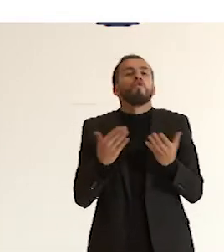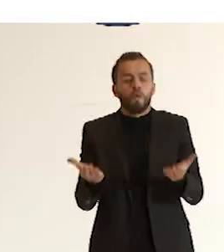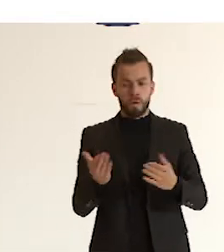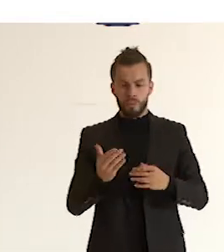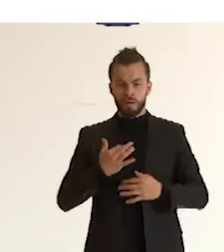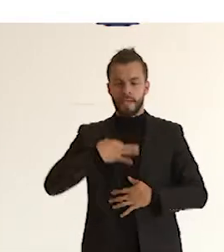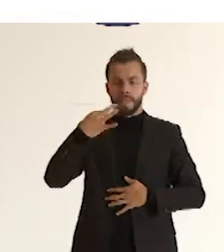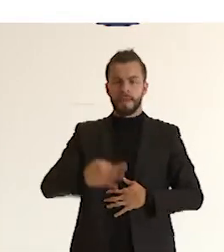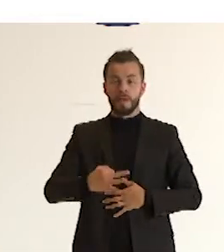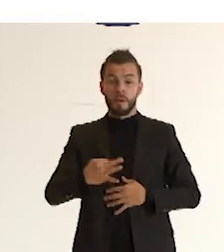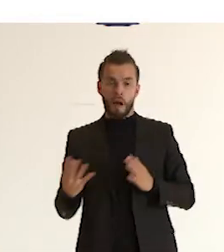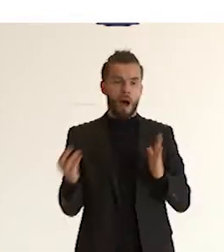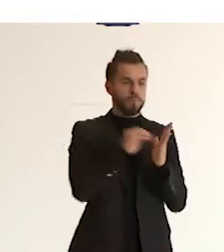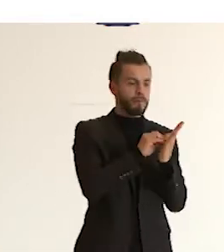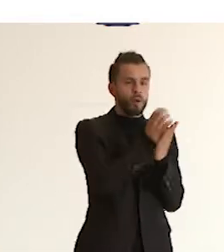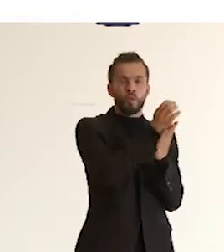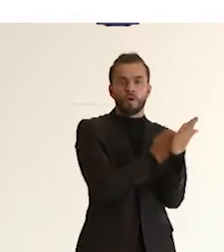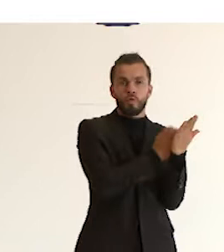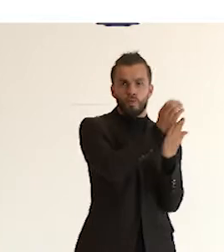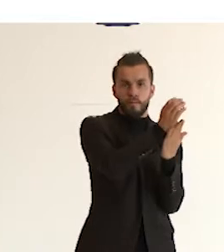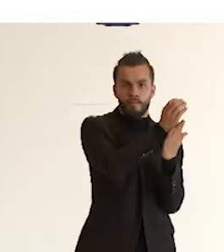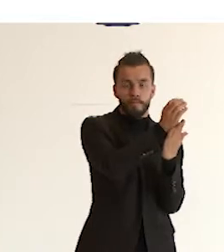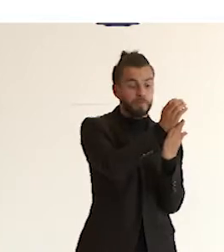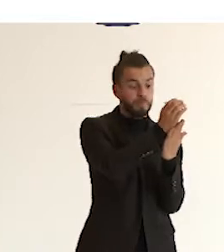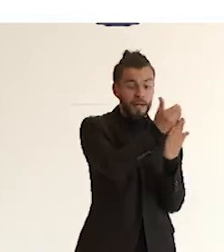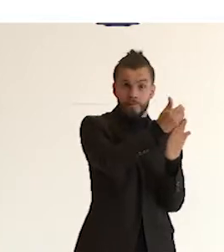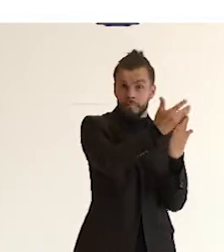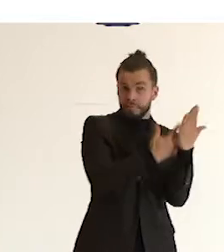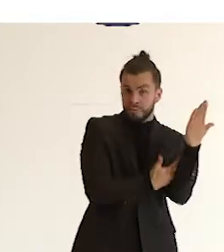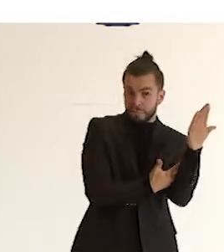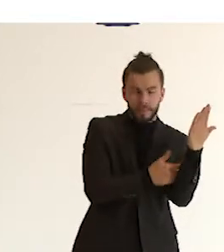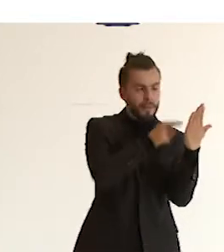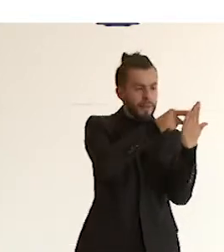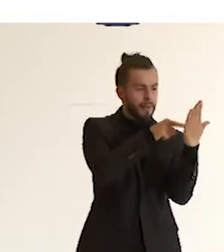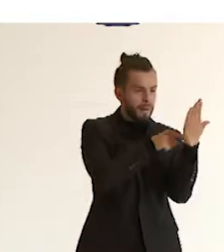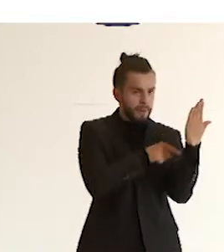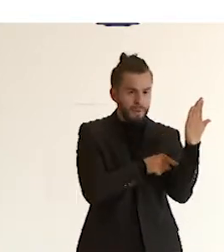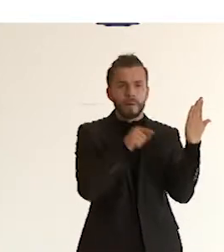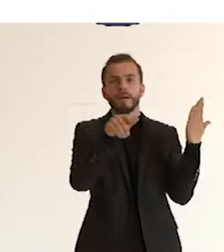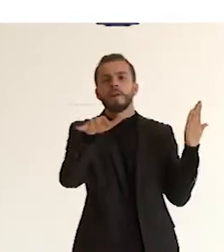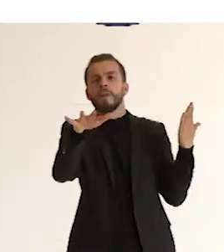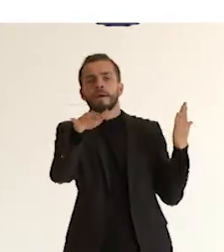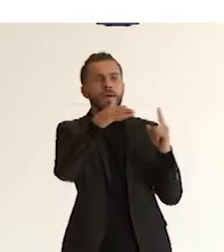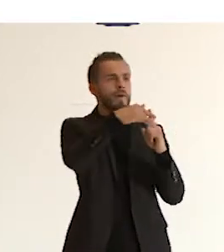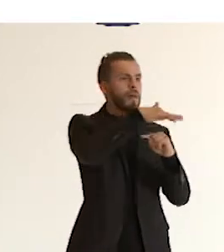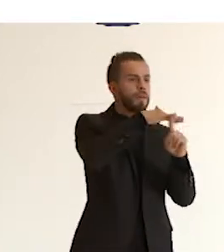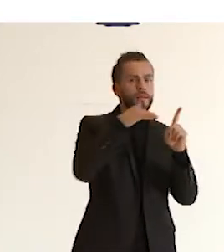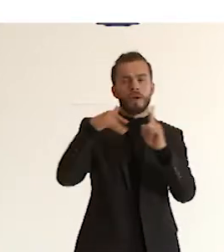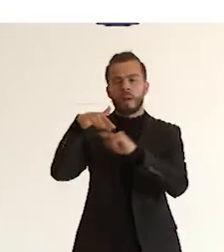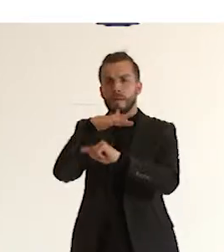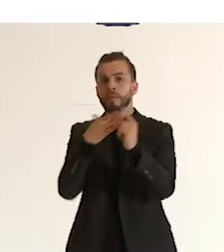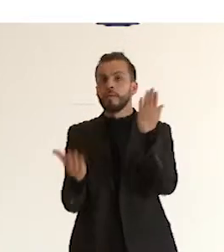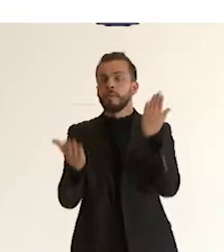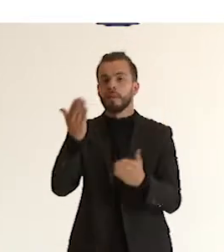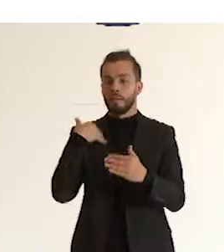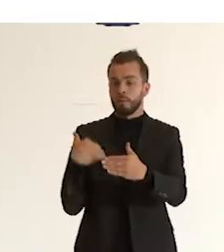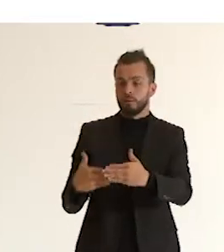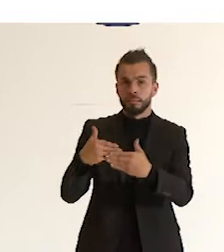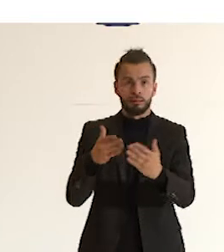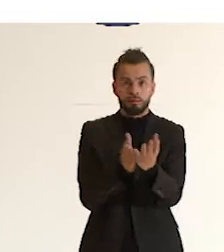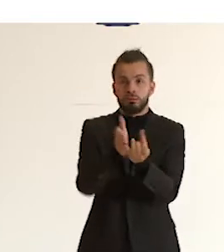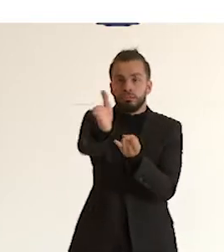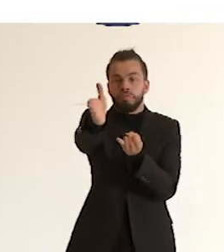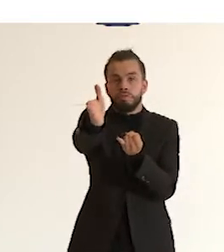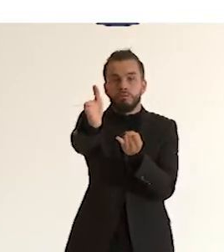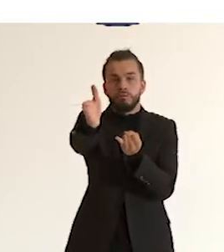nivel de currículo y digamos cómo repartir esos distintos ámbitos según distintos momentos de la carrera por ejemplo